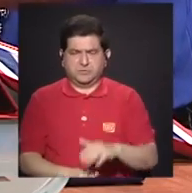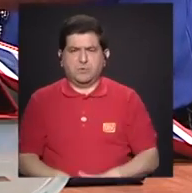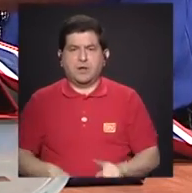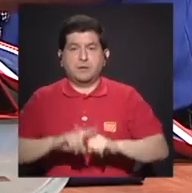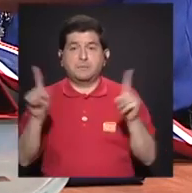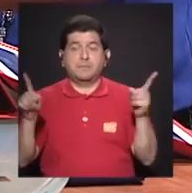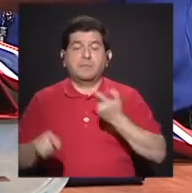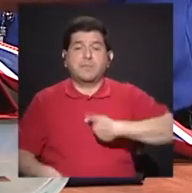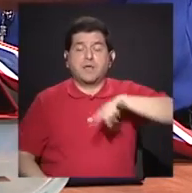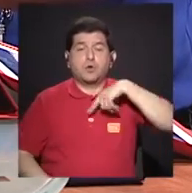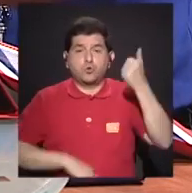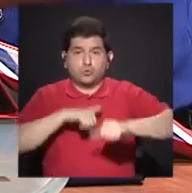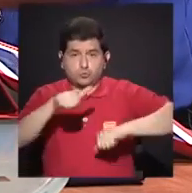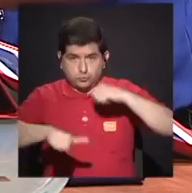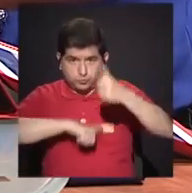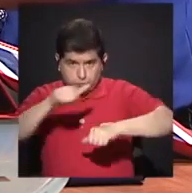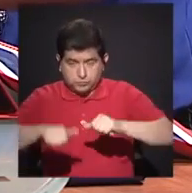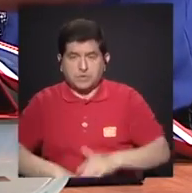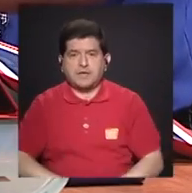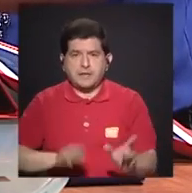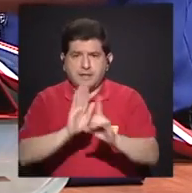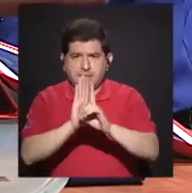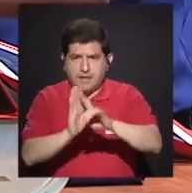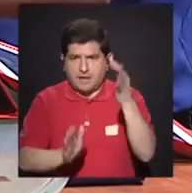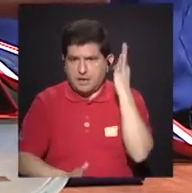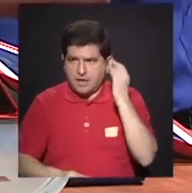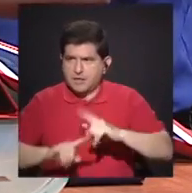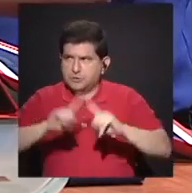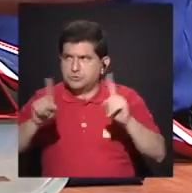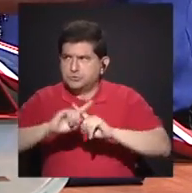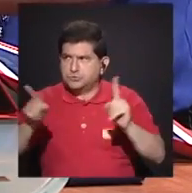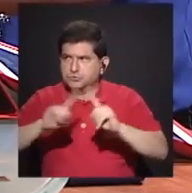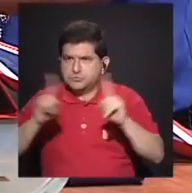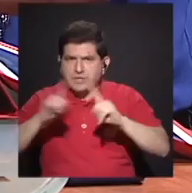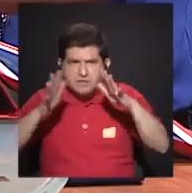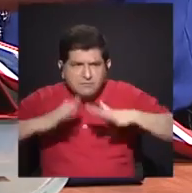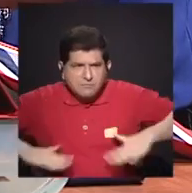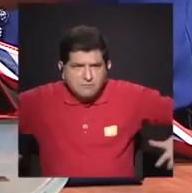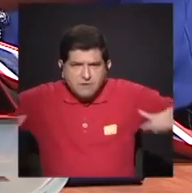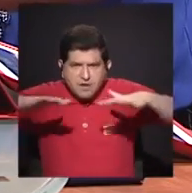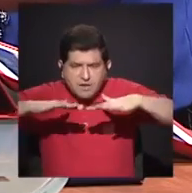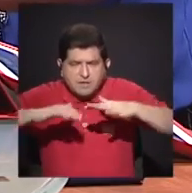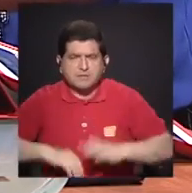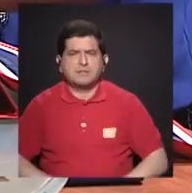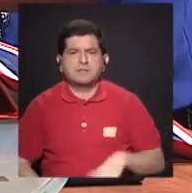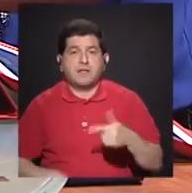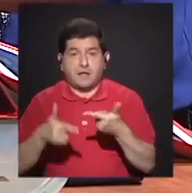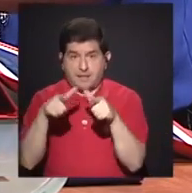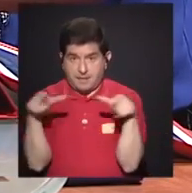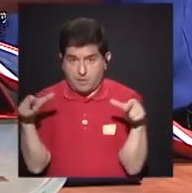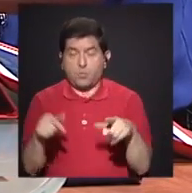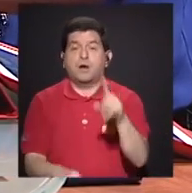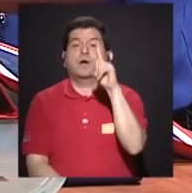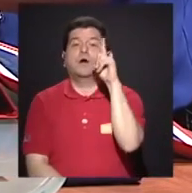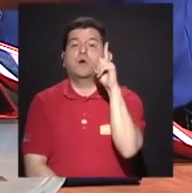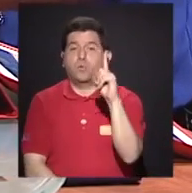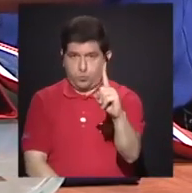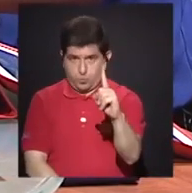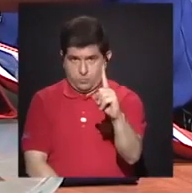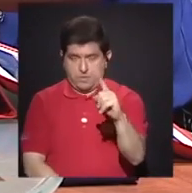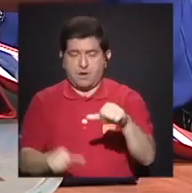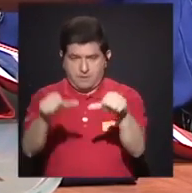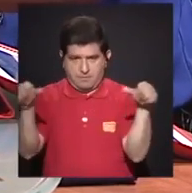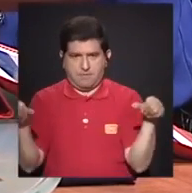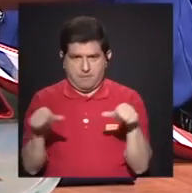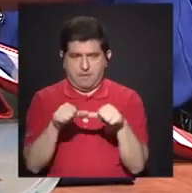es que podemos luchar por los derechos de las mujeres a través de diferentes ámbitos y el lenguaje es precisamente uno de estos. Como